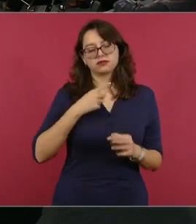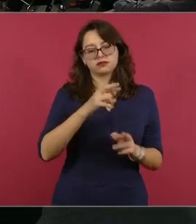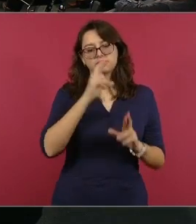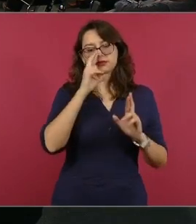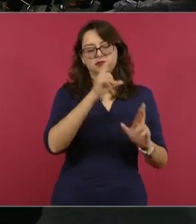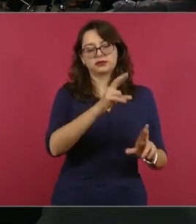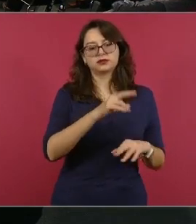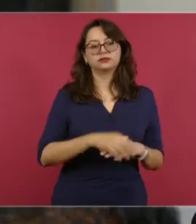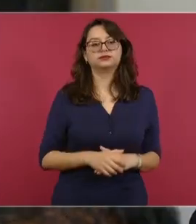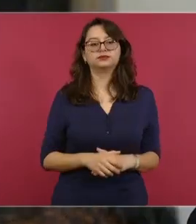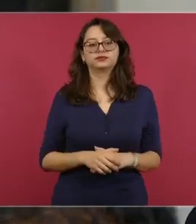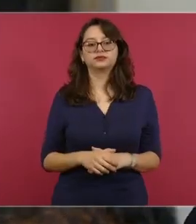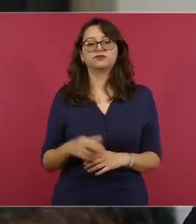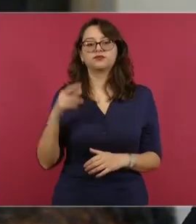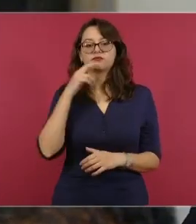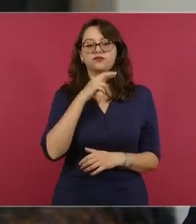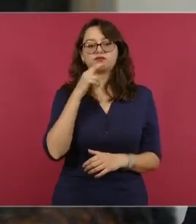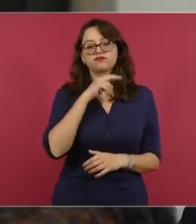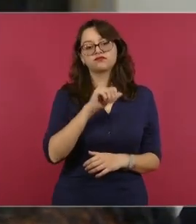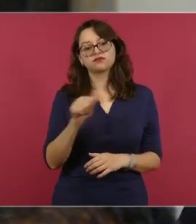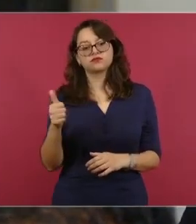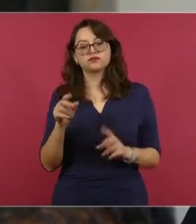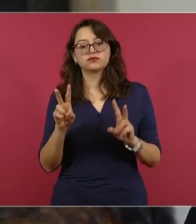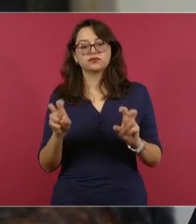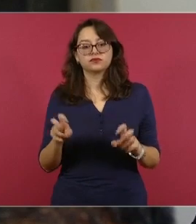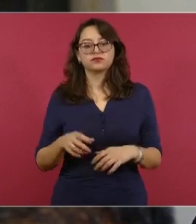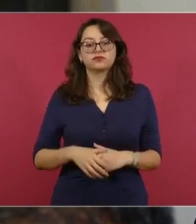Y rápidamente, presidente, hace